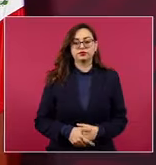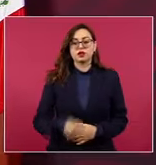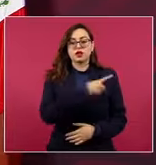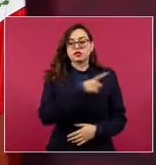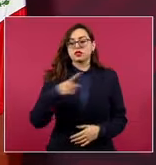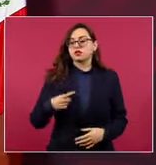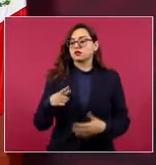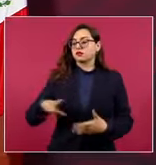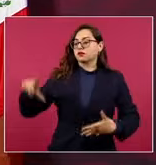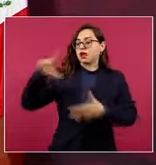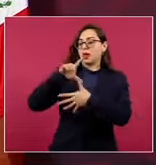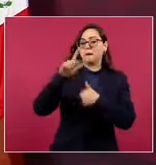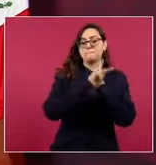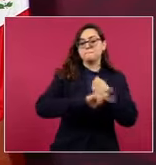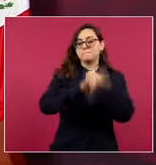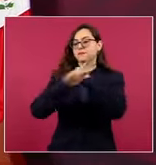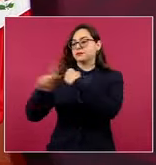Es un cambio